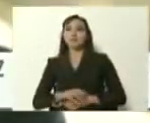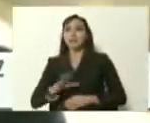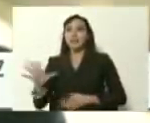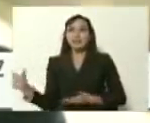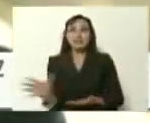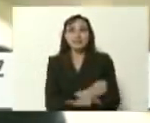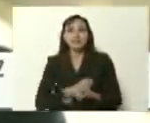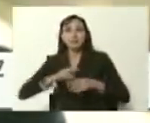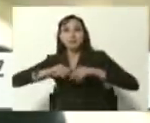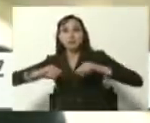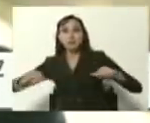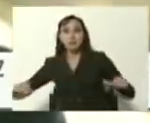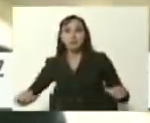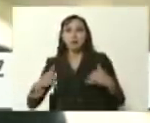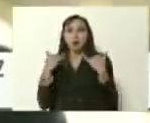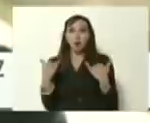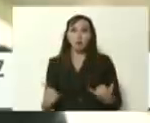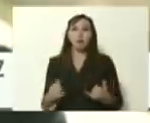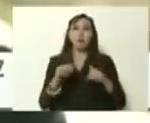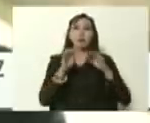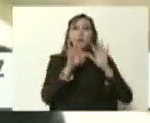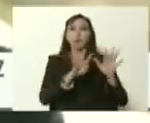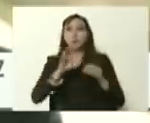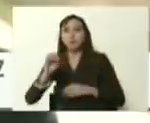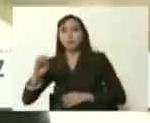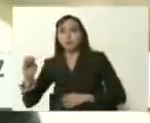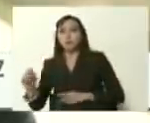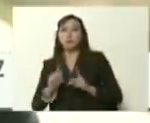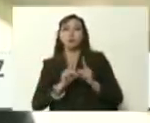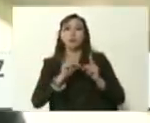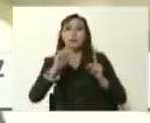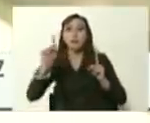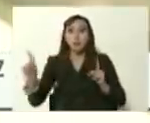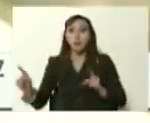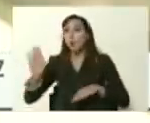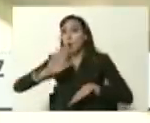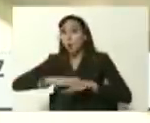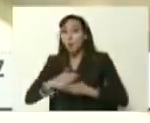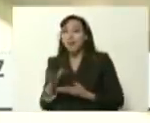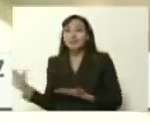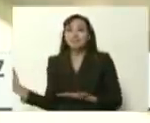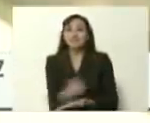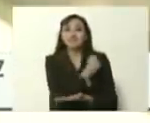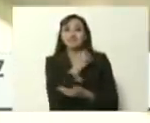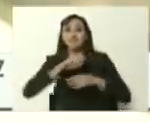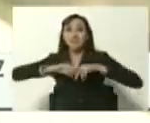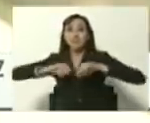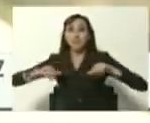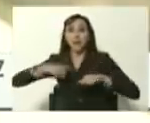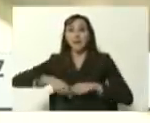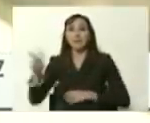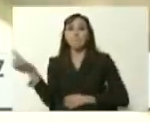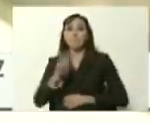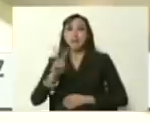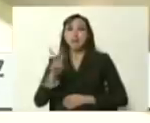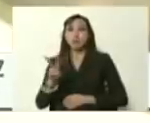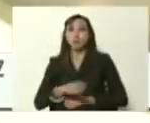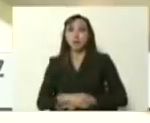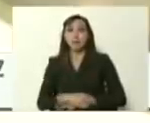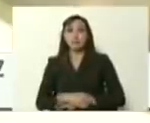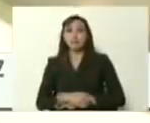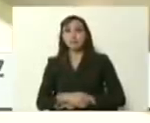Y tan solo hoy nos quedan solamente 900.000 kilómetros cuadrados. Porque no han despojado más de 1.500.000 kilómetros cuadrados.